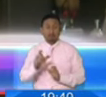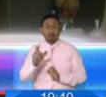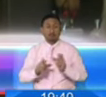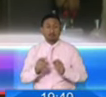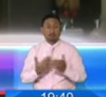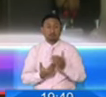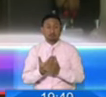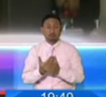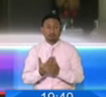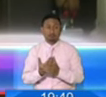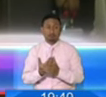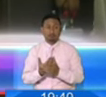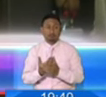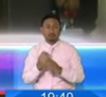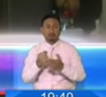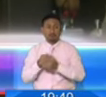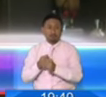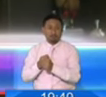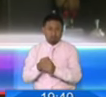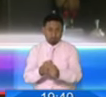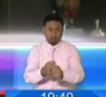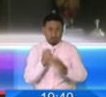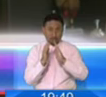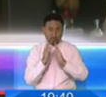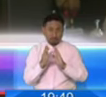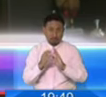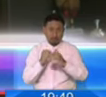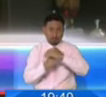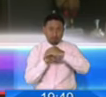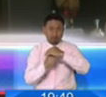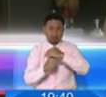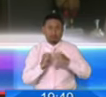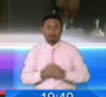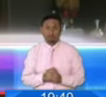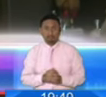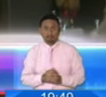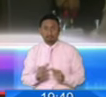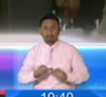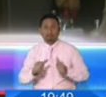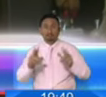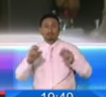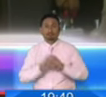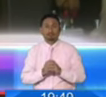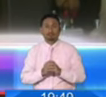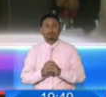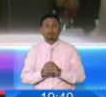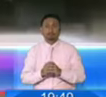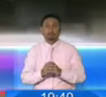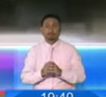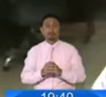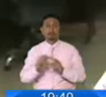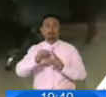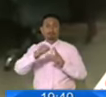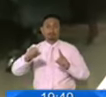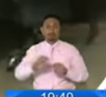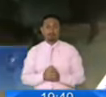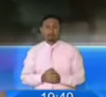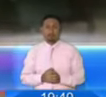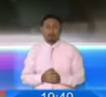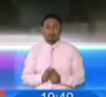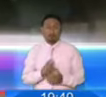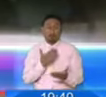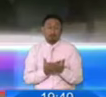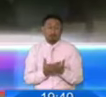nueva estación del Metro de Quito y sobre todo a lo que tiene que ver a todo el sistema interconectado de movilidad. Una de las propuestas de